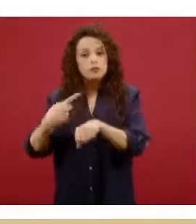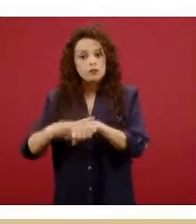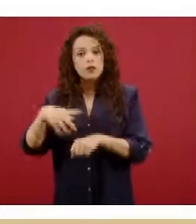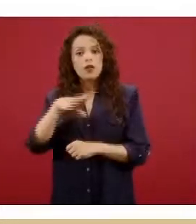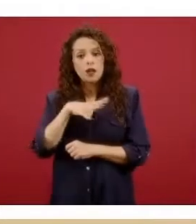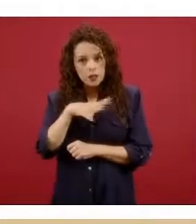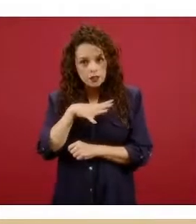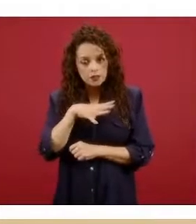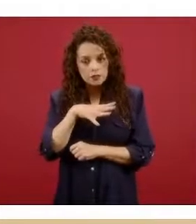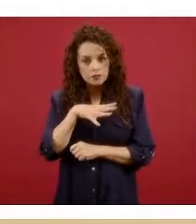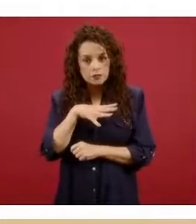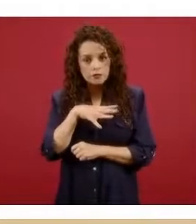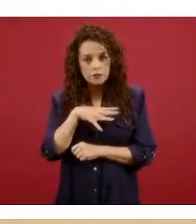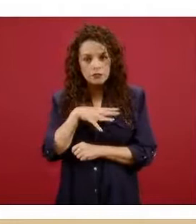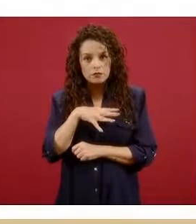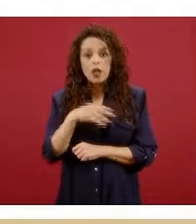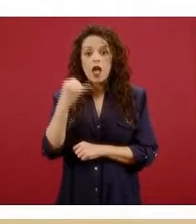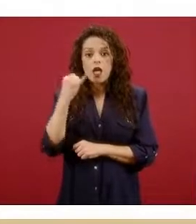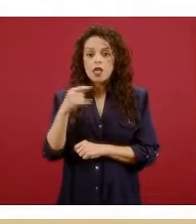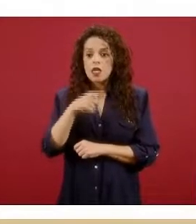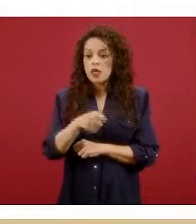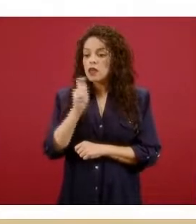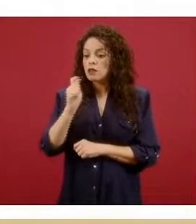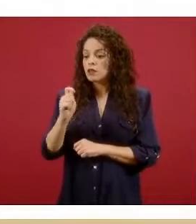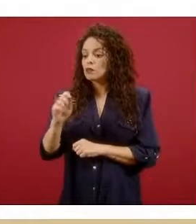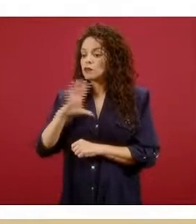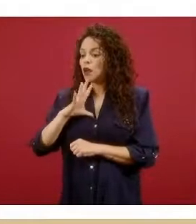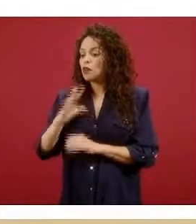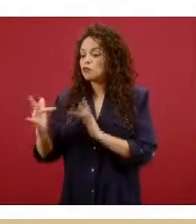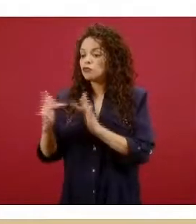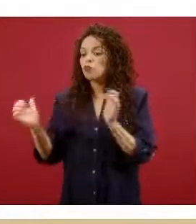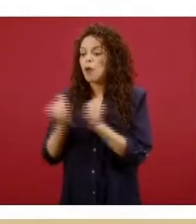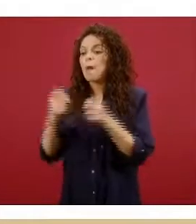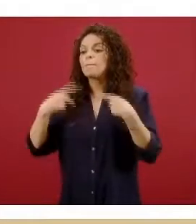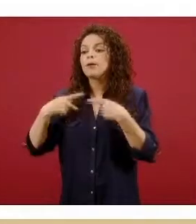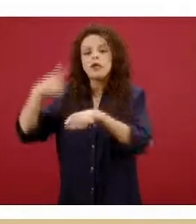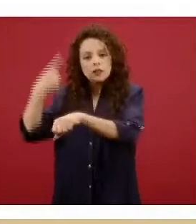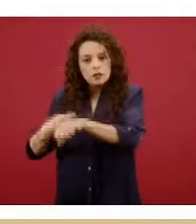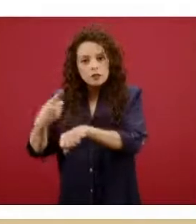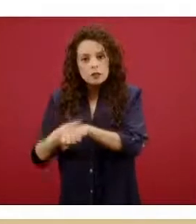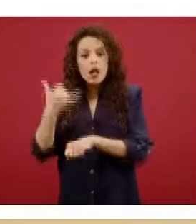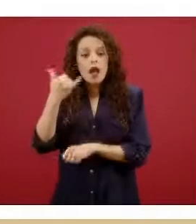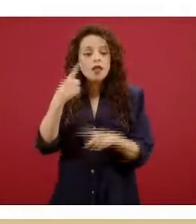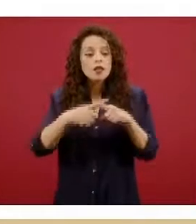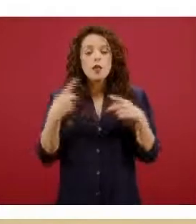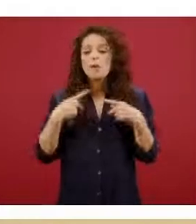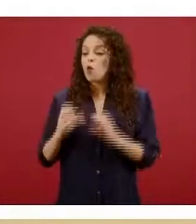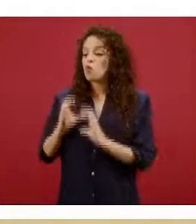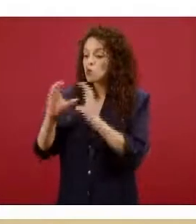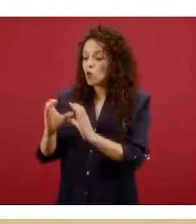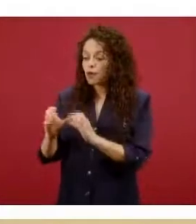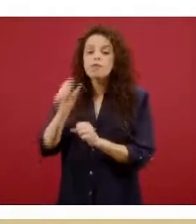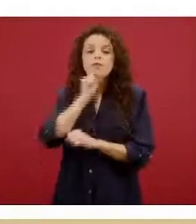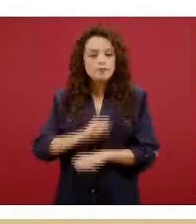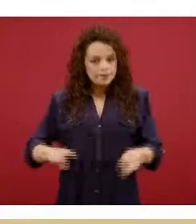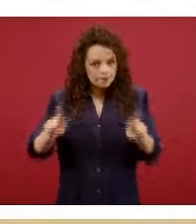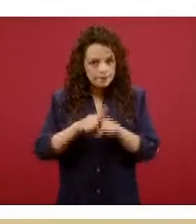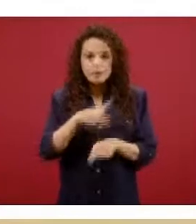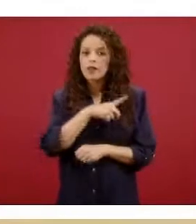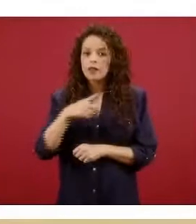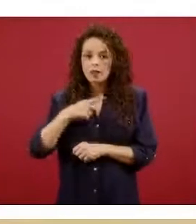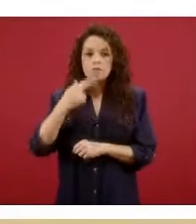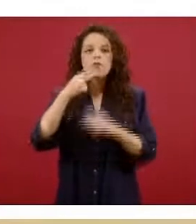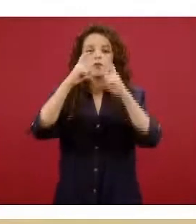conviven con personas enfermas, las personas enfermas y quienes los cuiden. Mismo concepto.